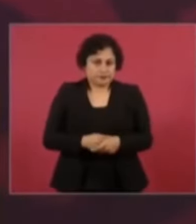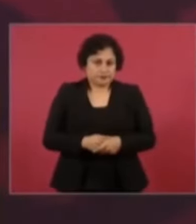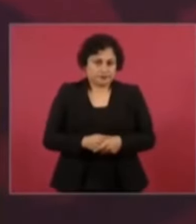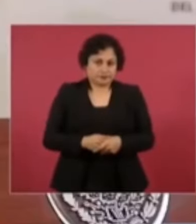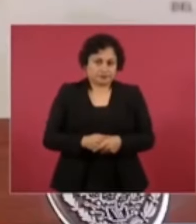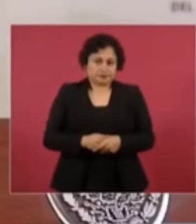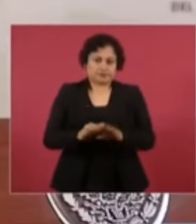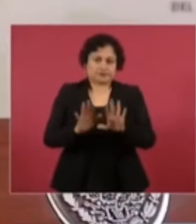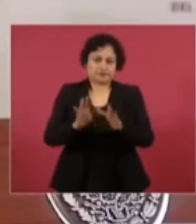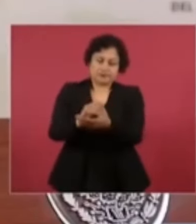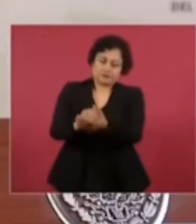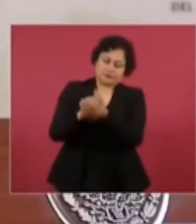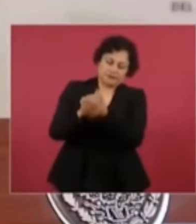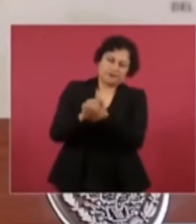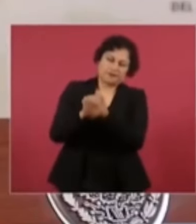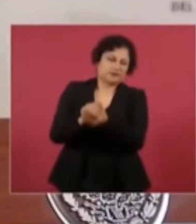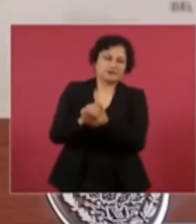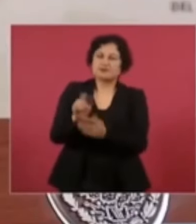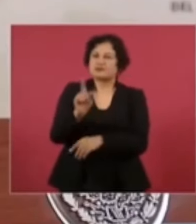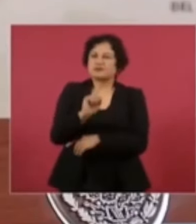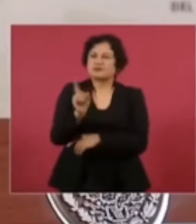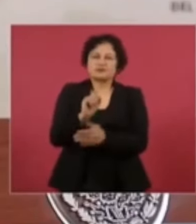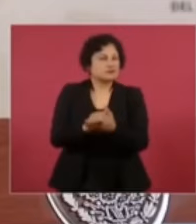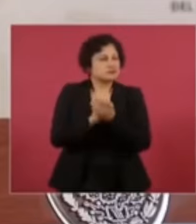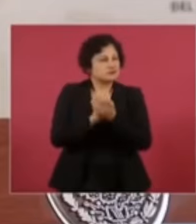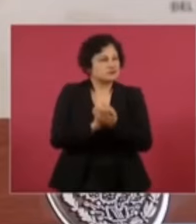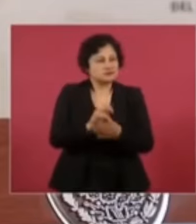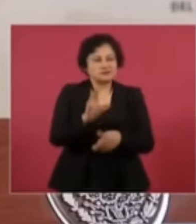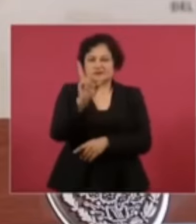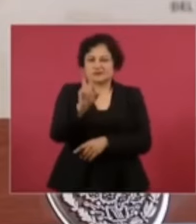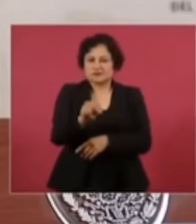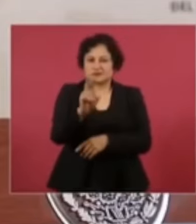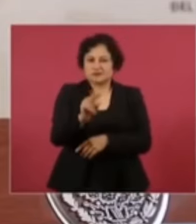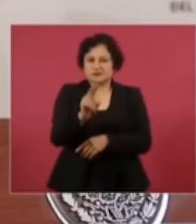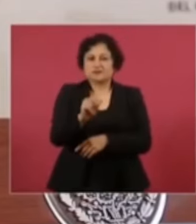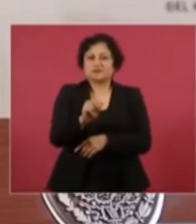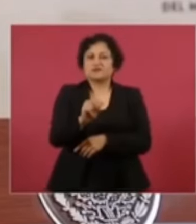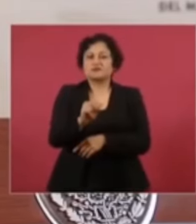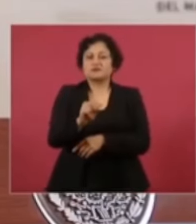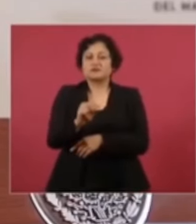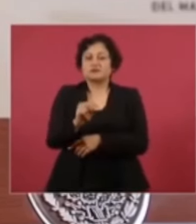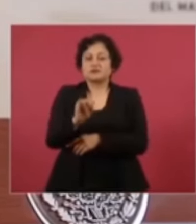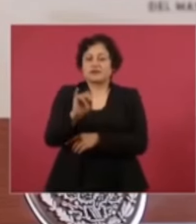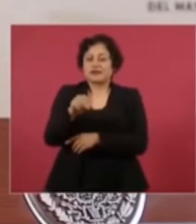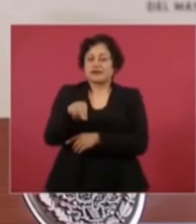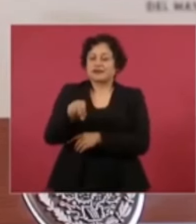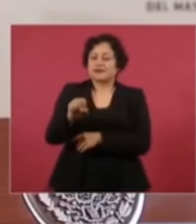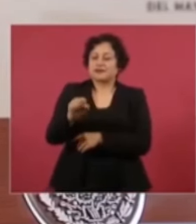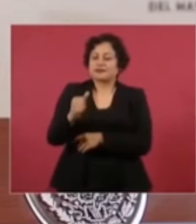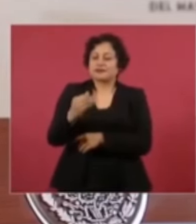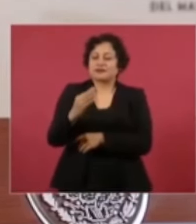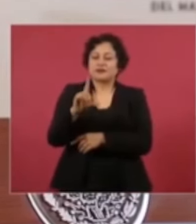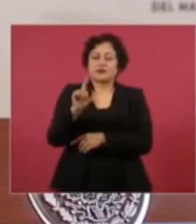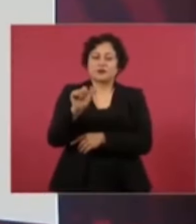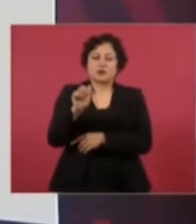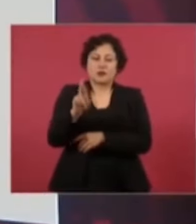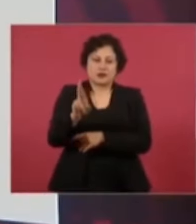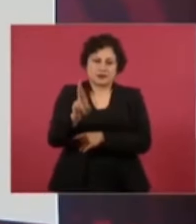no se llama rifa ni sorteo, es insacular.